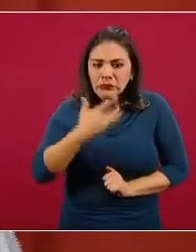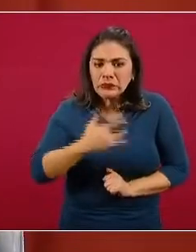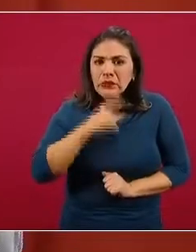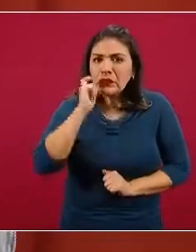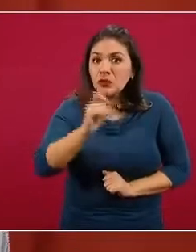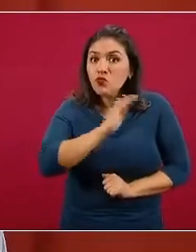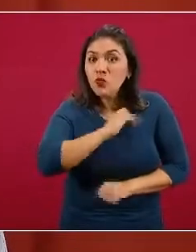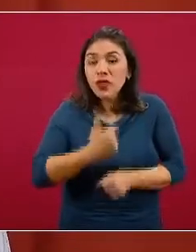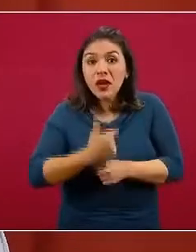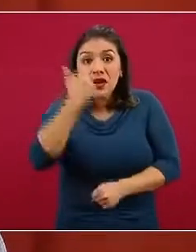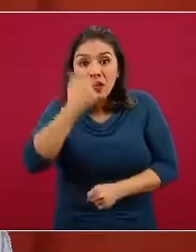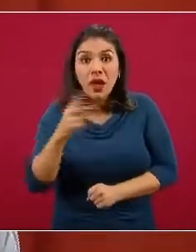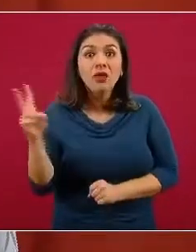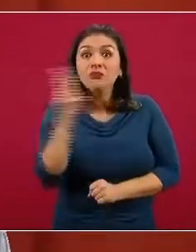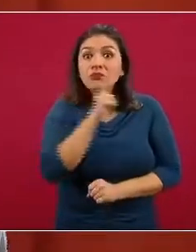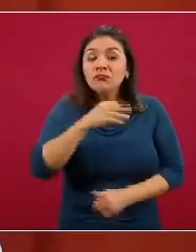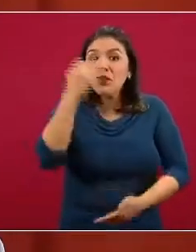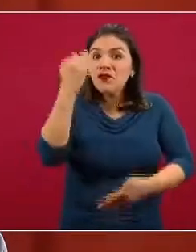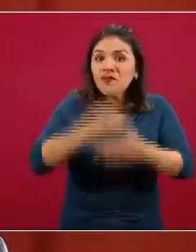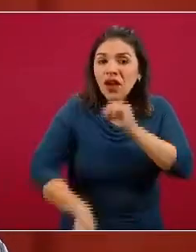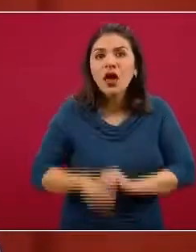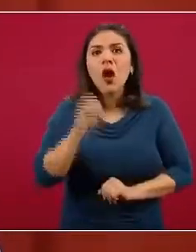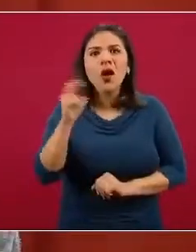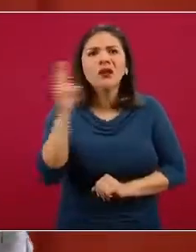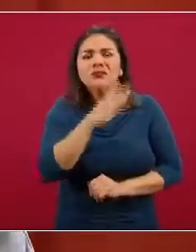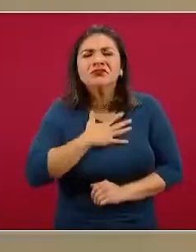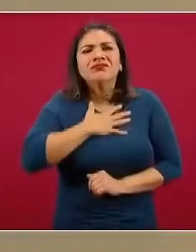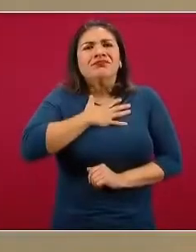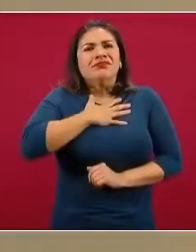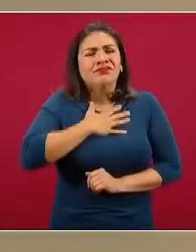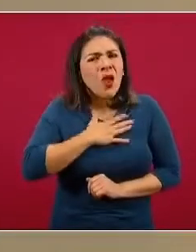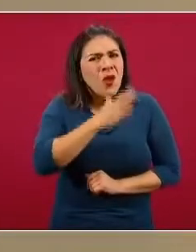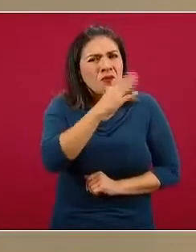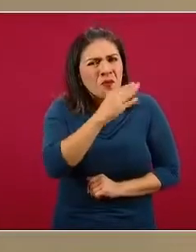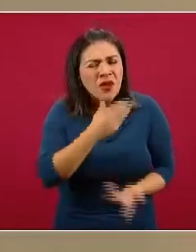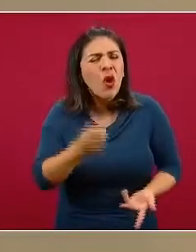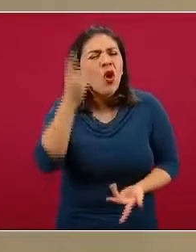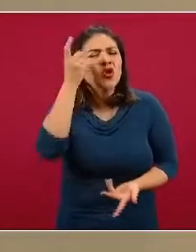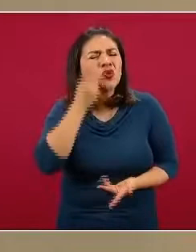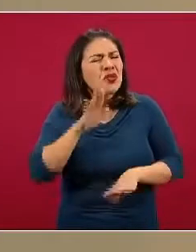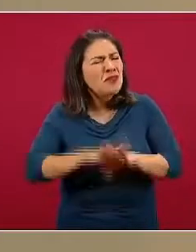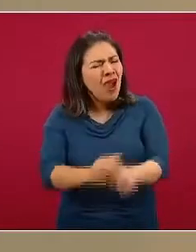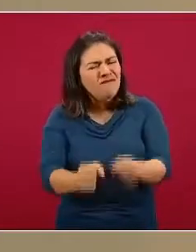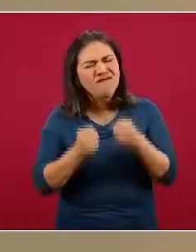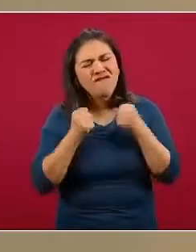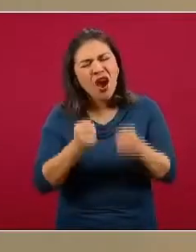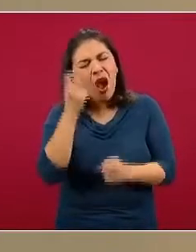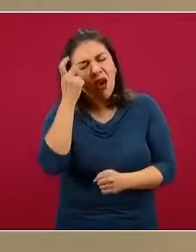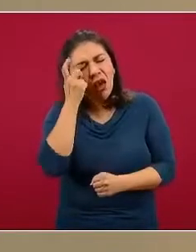de gravedad: falta de aire, dificultad para respirar, sueño excesivo,